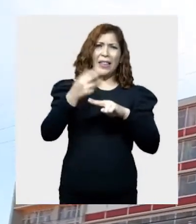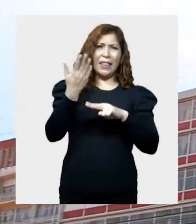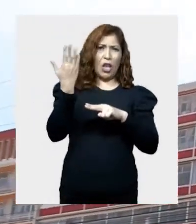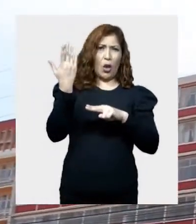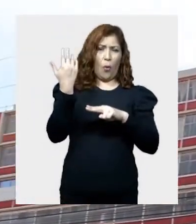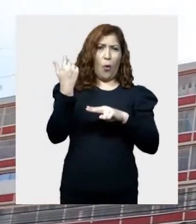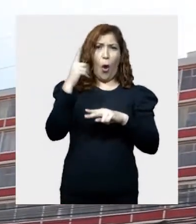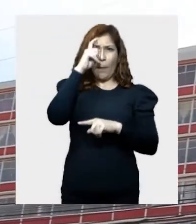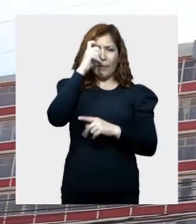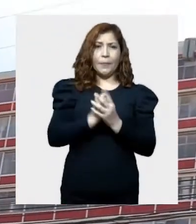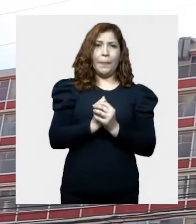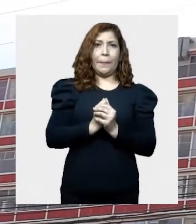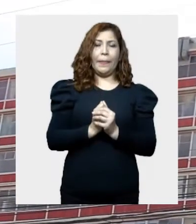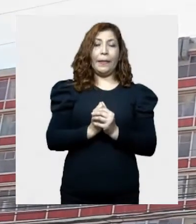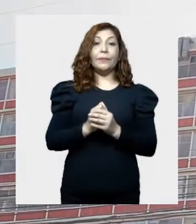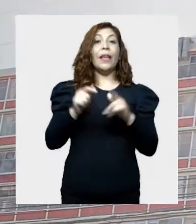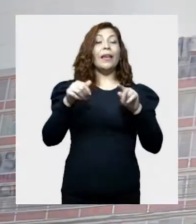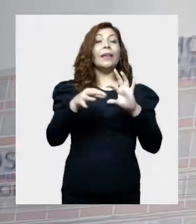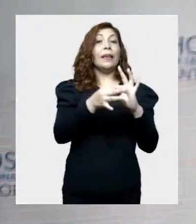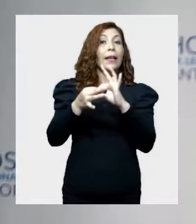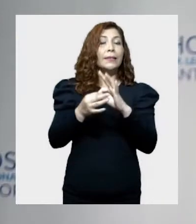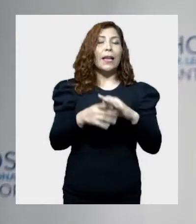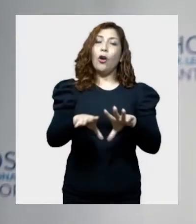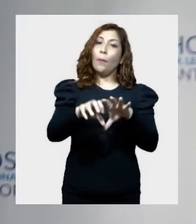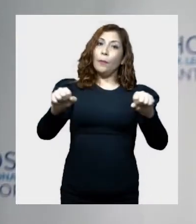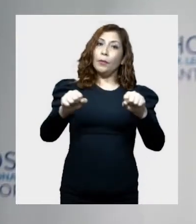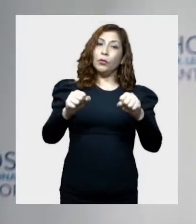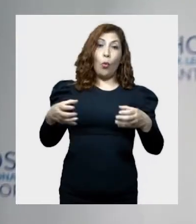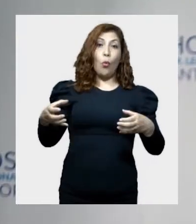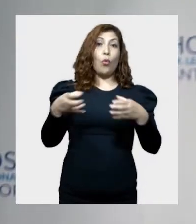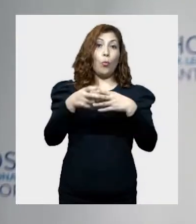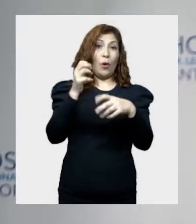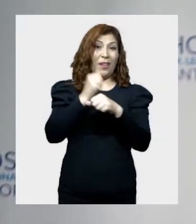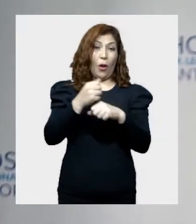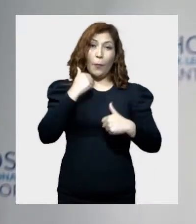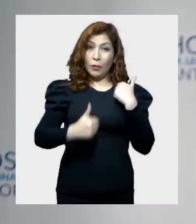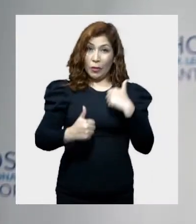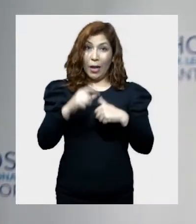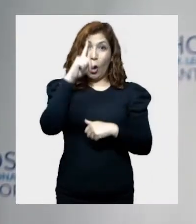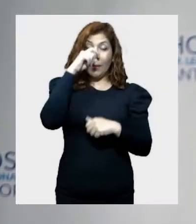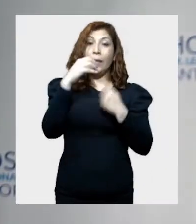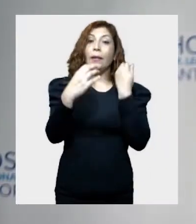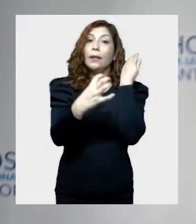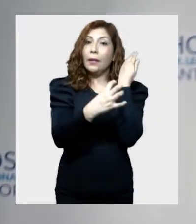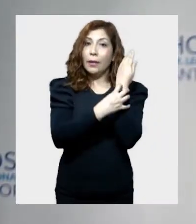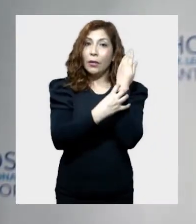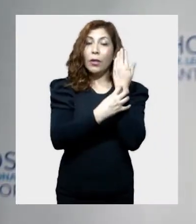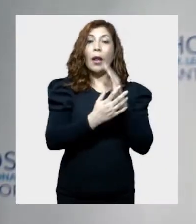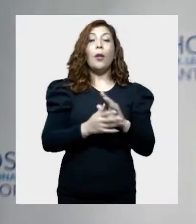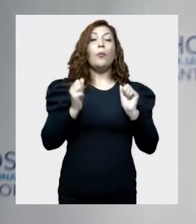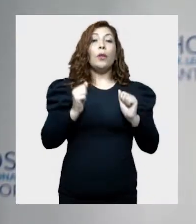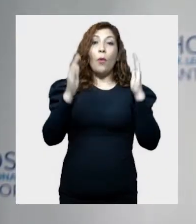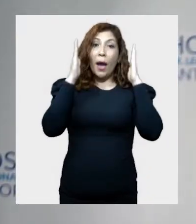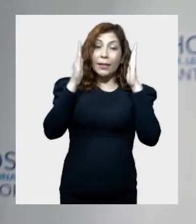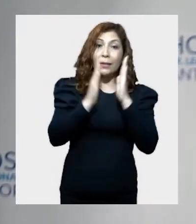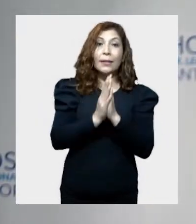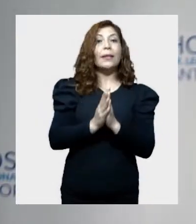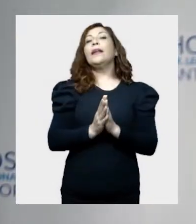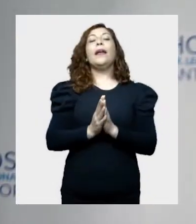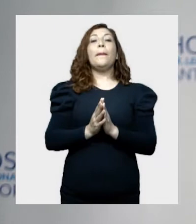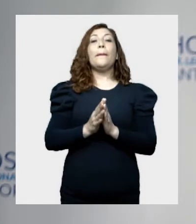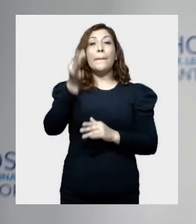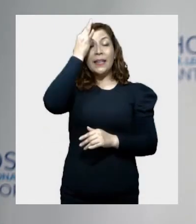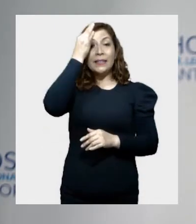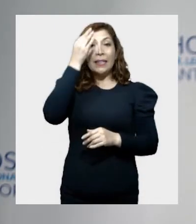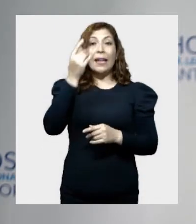nuestro establecimiento. Aquí, gracias al compromiso de un equipo de profesionales del Hospital Regional, pudimos atender las especialidades de